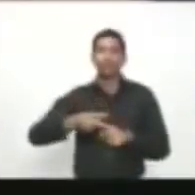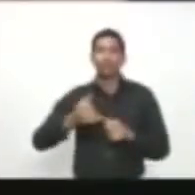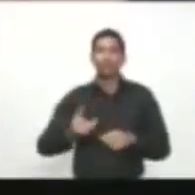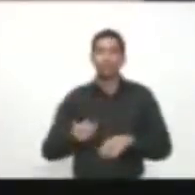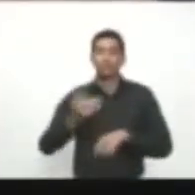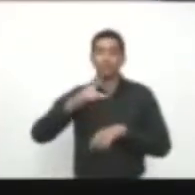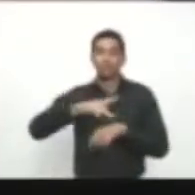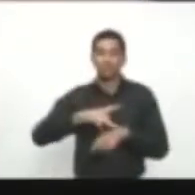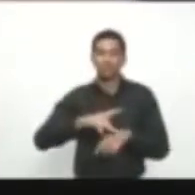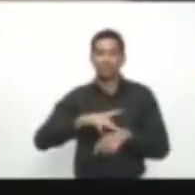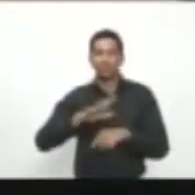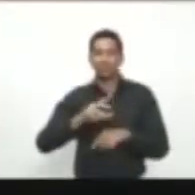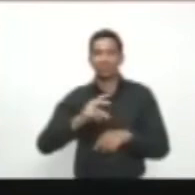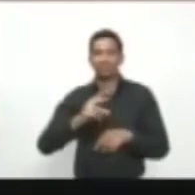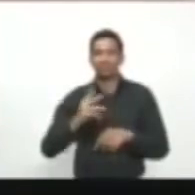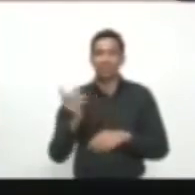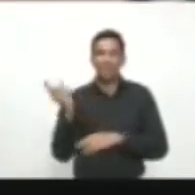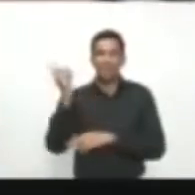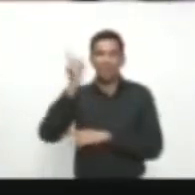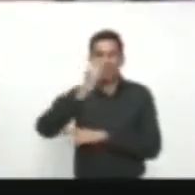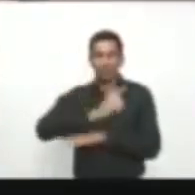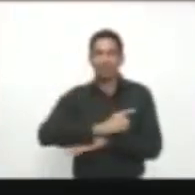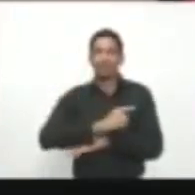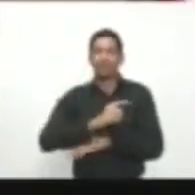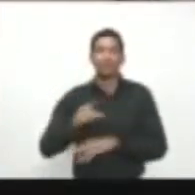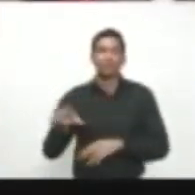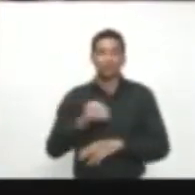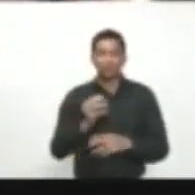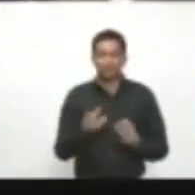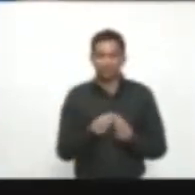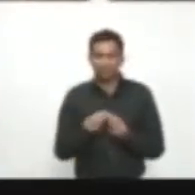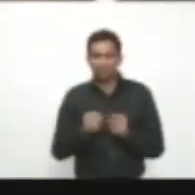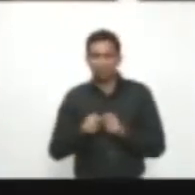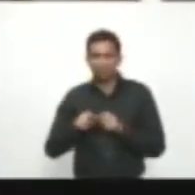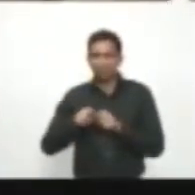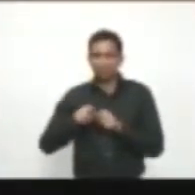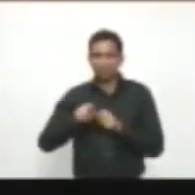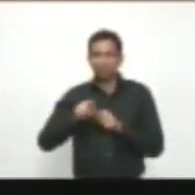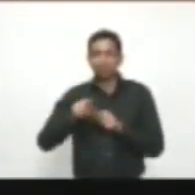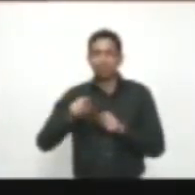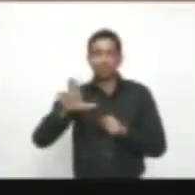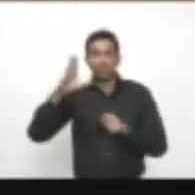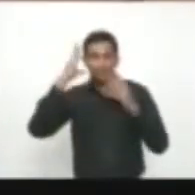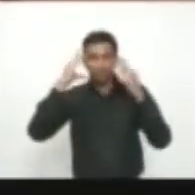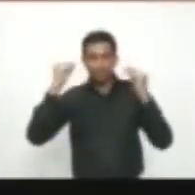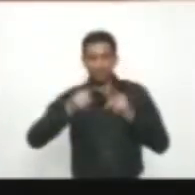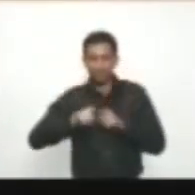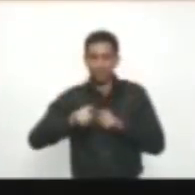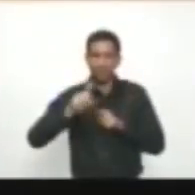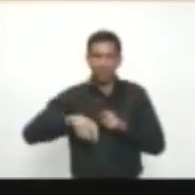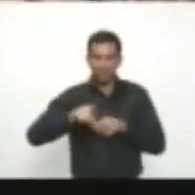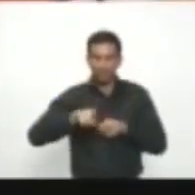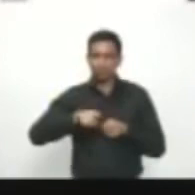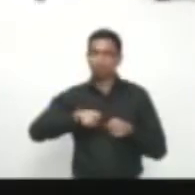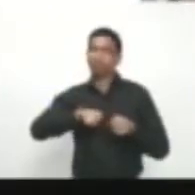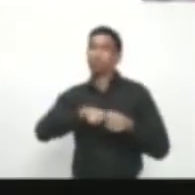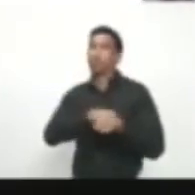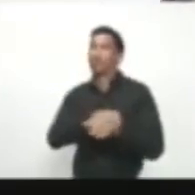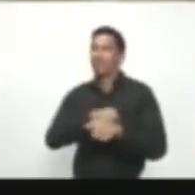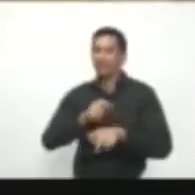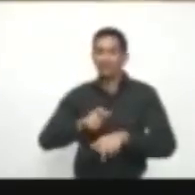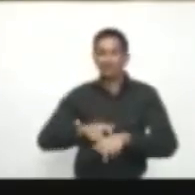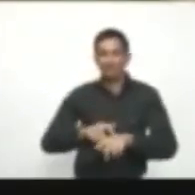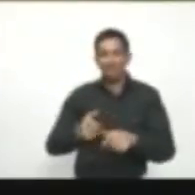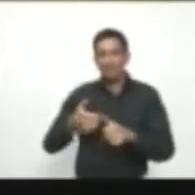de las tres jornadas en las que todos los rivales de Dumoulin deberían atacar para sacar el mayor tiempo posible de ventaja, pensando